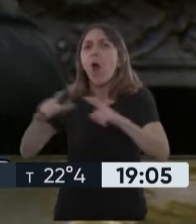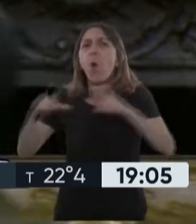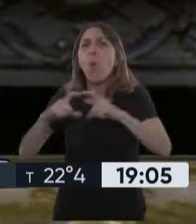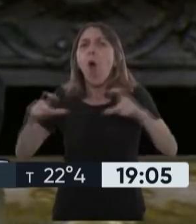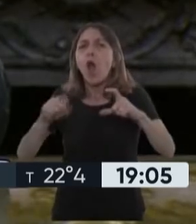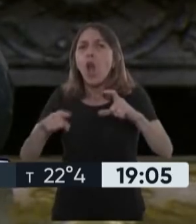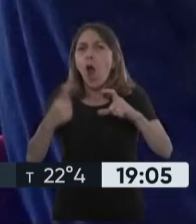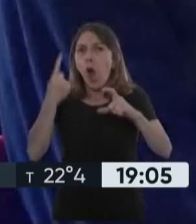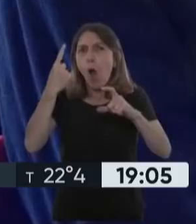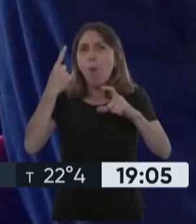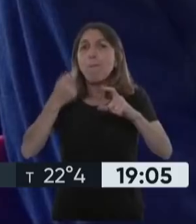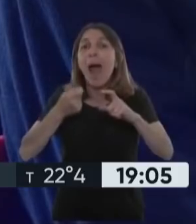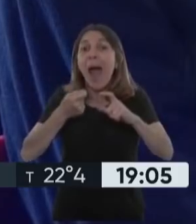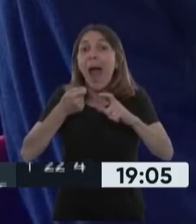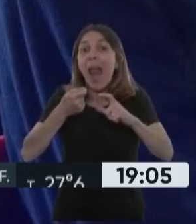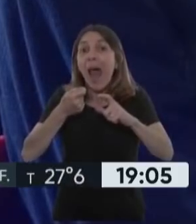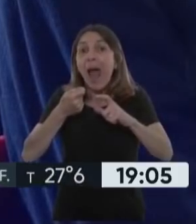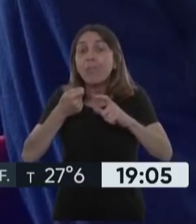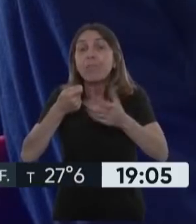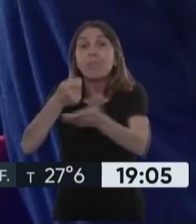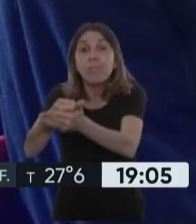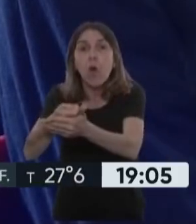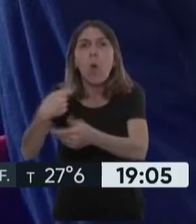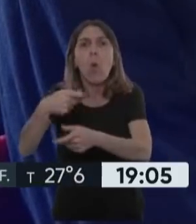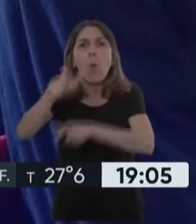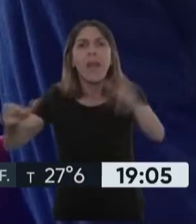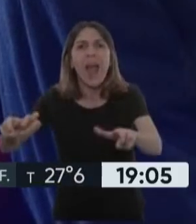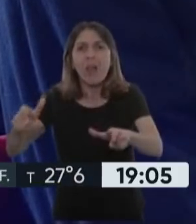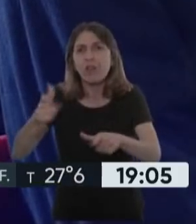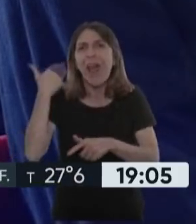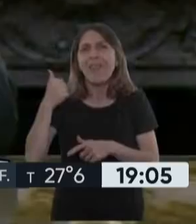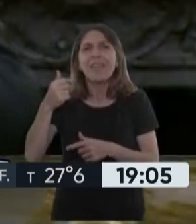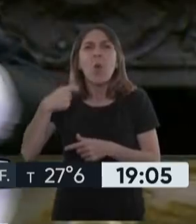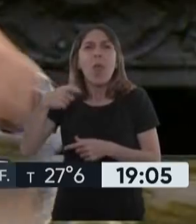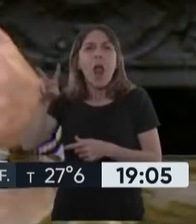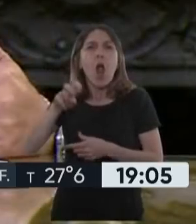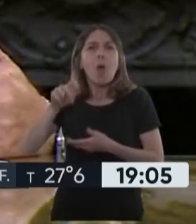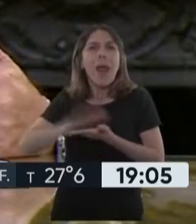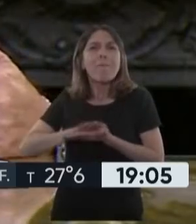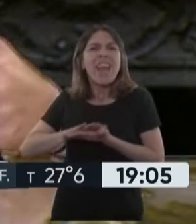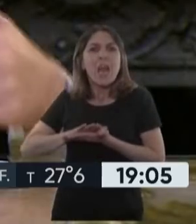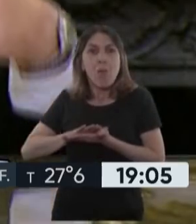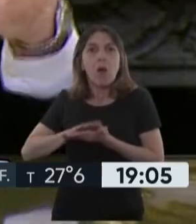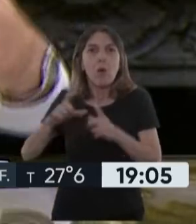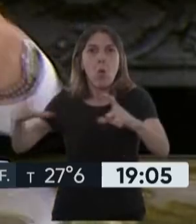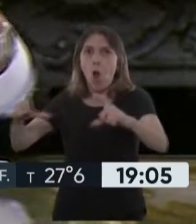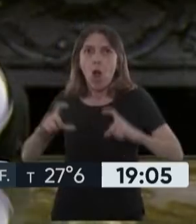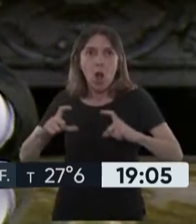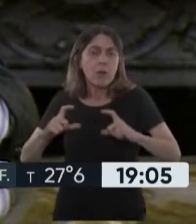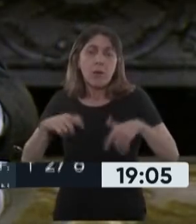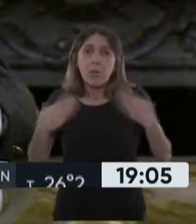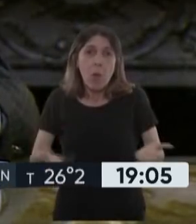para los jubilados que lo estaban necesitando, los que cobraban la mínima. Con lo cual, todo esto se inscribe